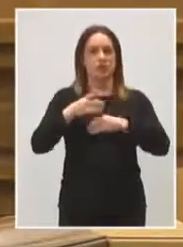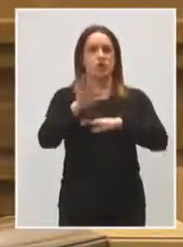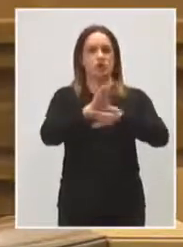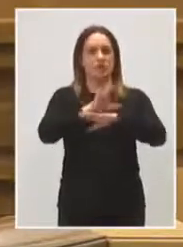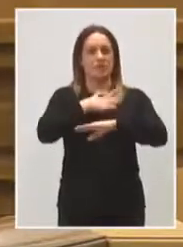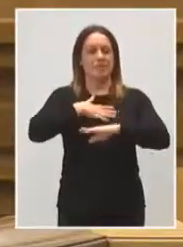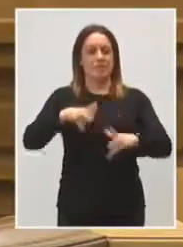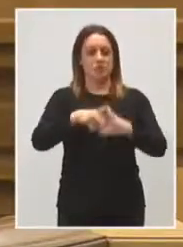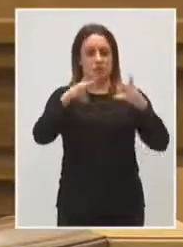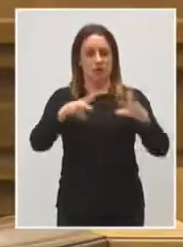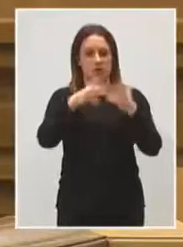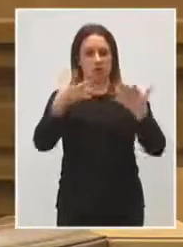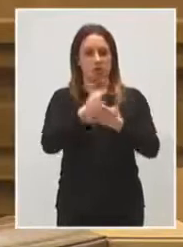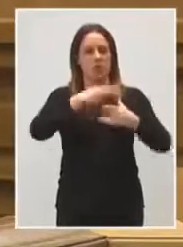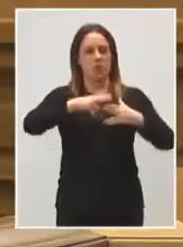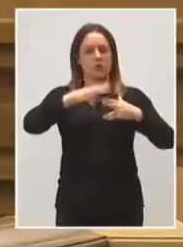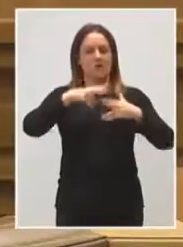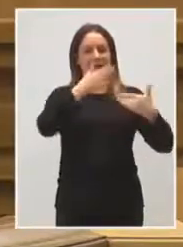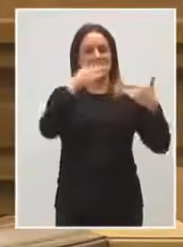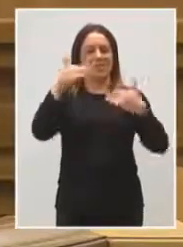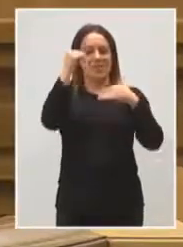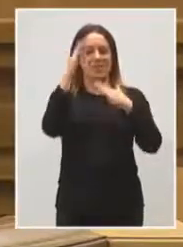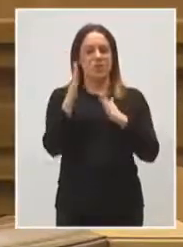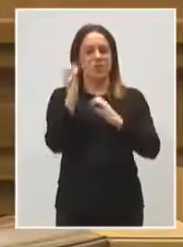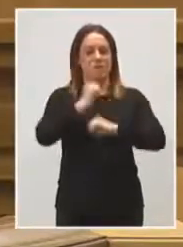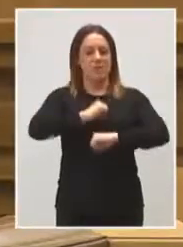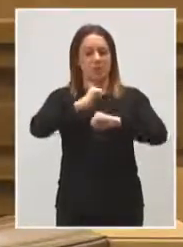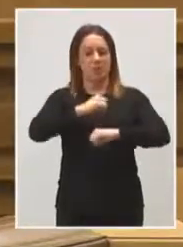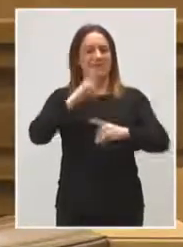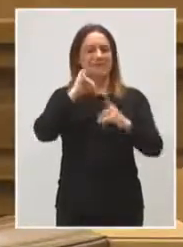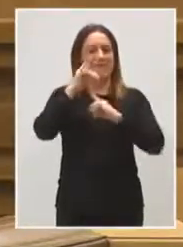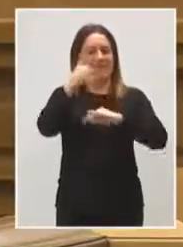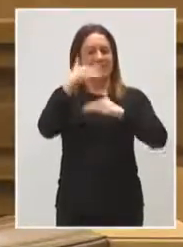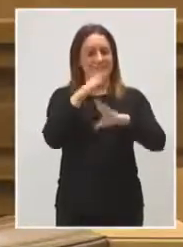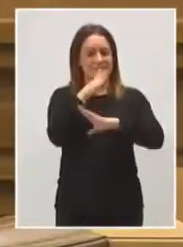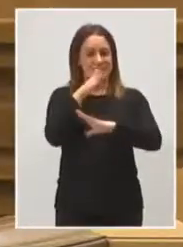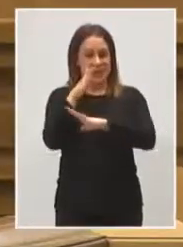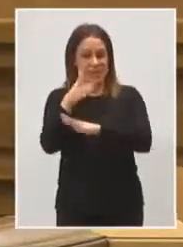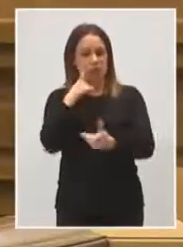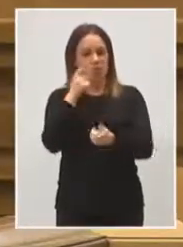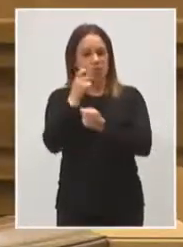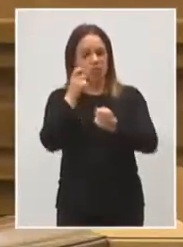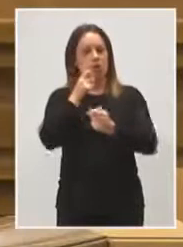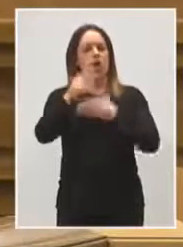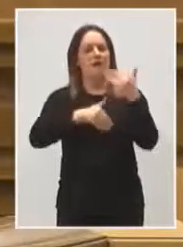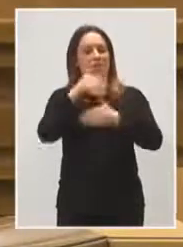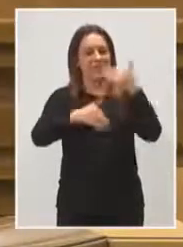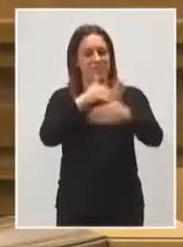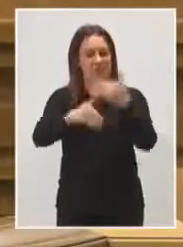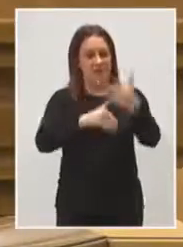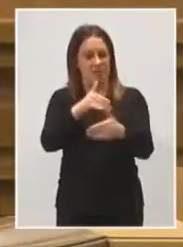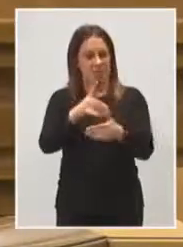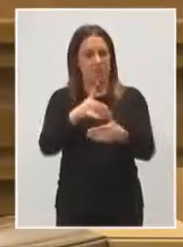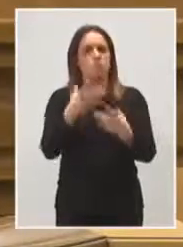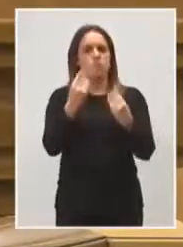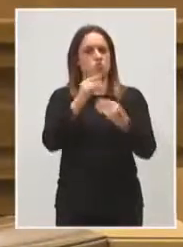política de atención a maiores, en os distintos sistemas de teleasistencia, de control avanzado como tenemos agora, de moitos modelos que se